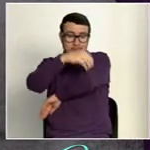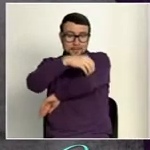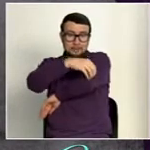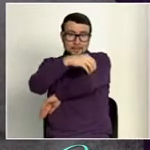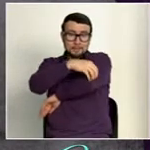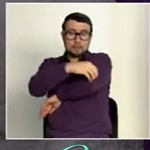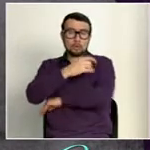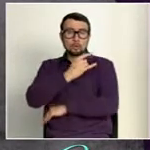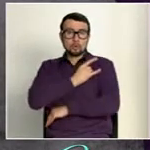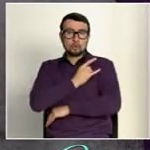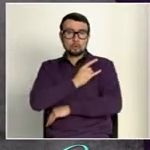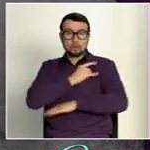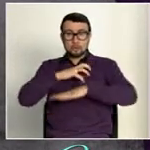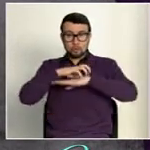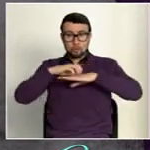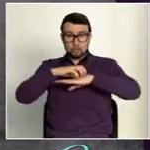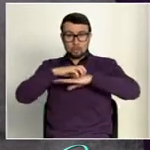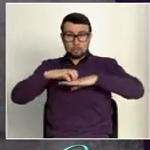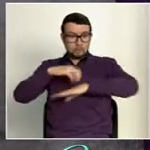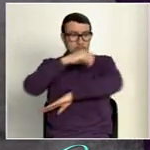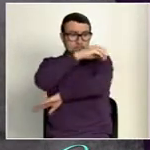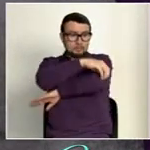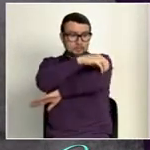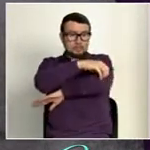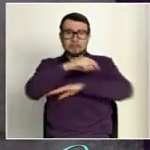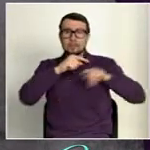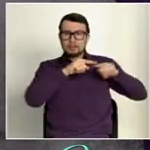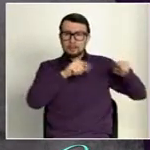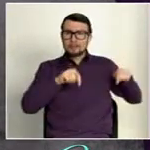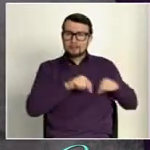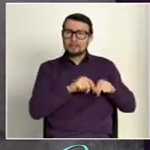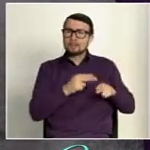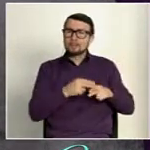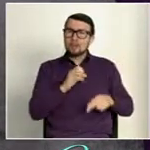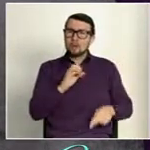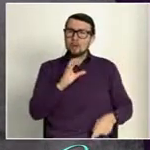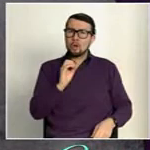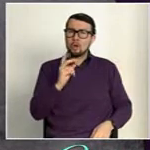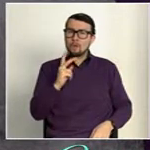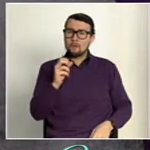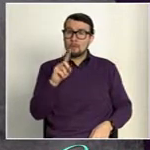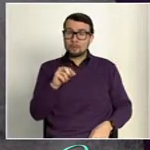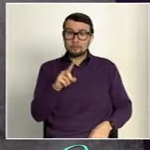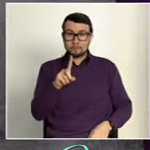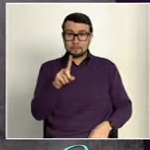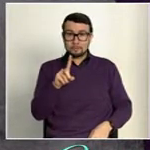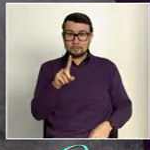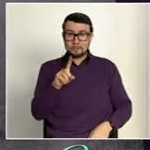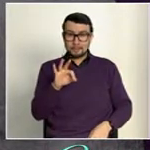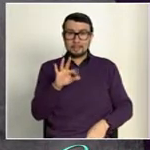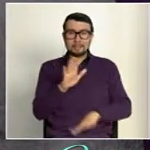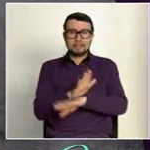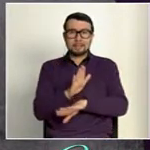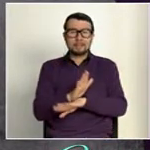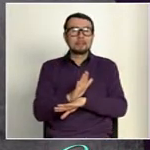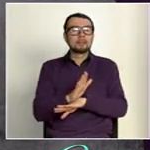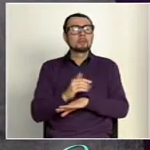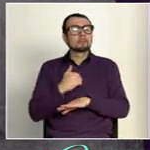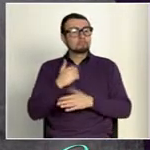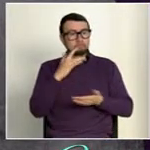de la Universidad del Tolima, en la sede del Auditorio Ocobos, a las 3 de la tarde. Este viernes voy a estar dictando una conferencia con